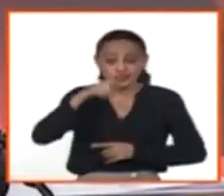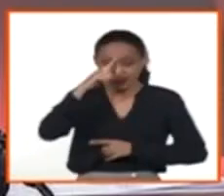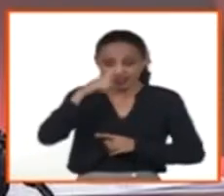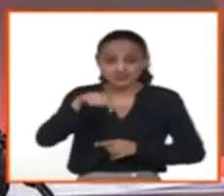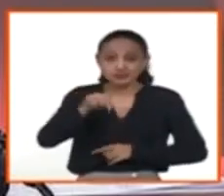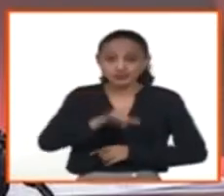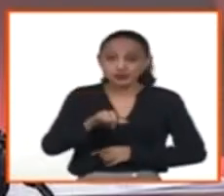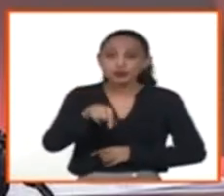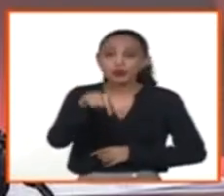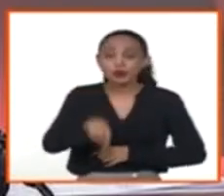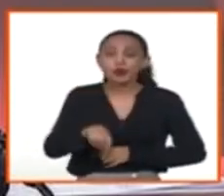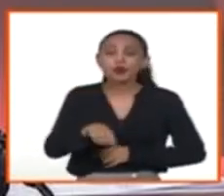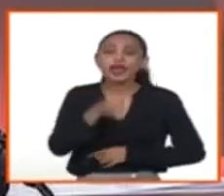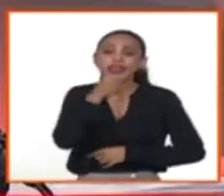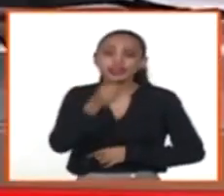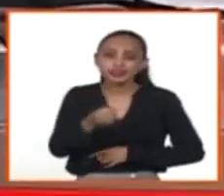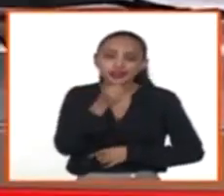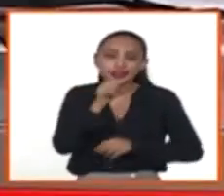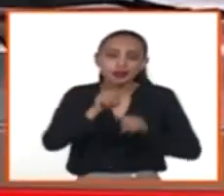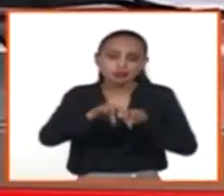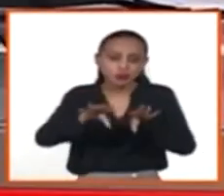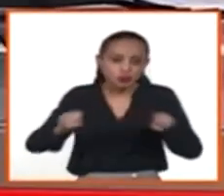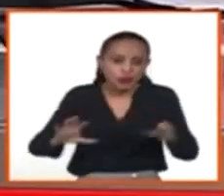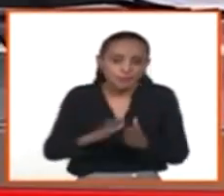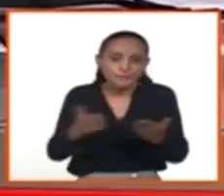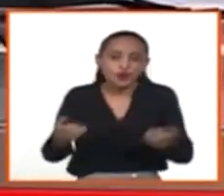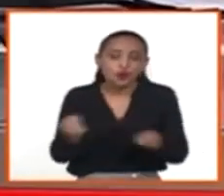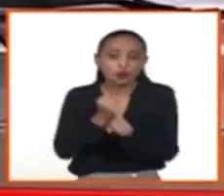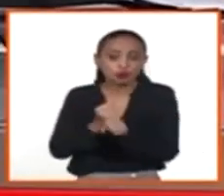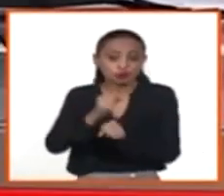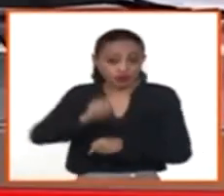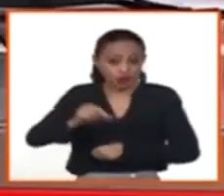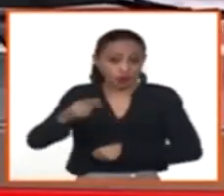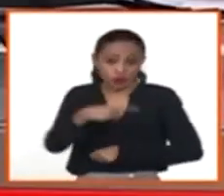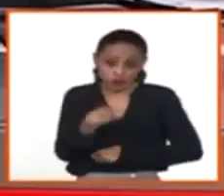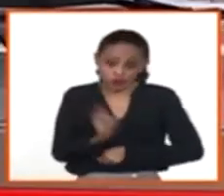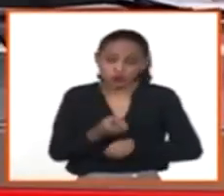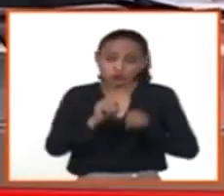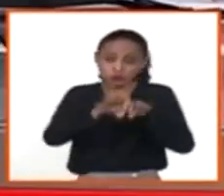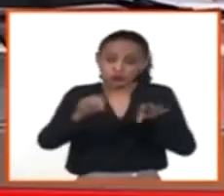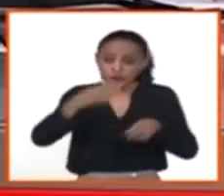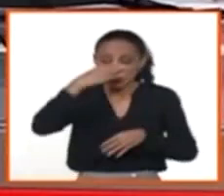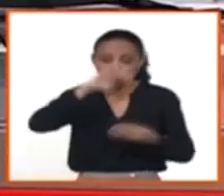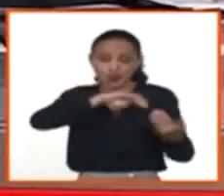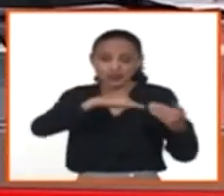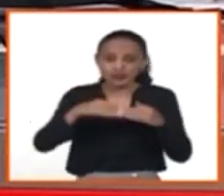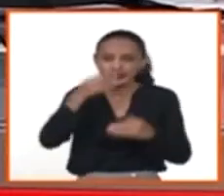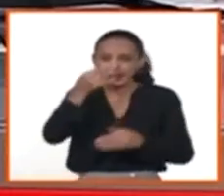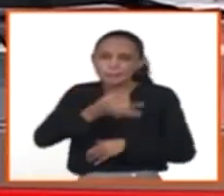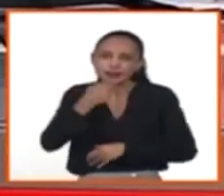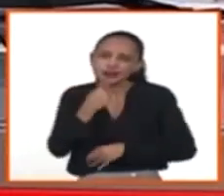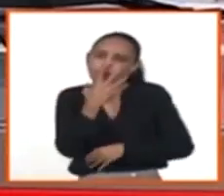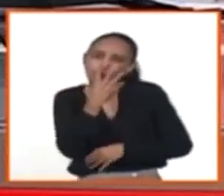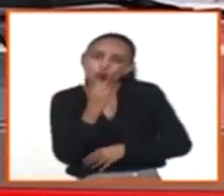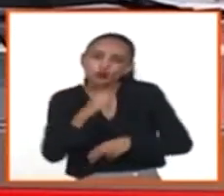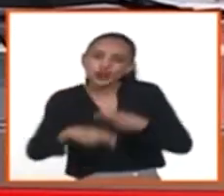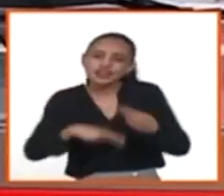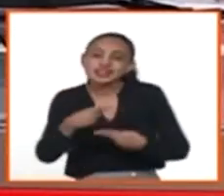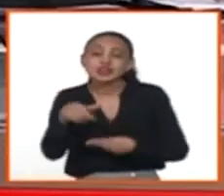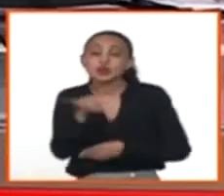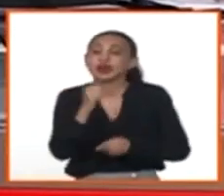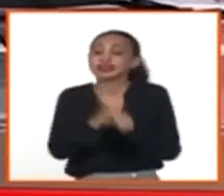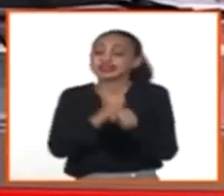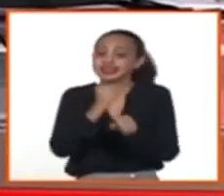hoy, que publica Trabajadores, la hemos replicado en Cuba Debate, donde habla de sus pasiones y también de su trabajo ahí al frente del